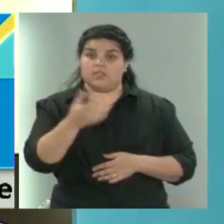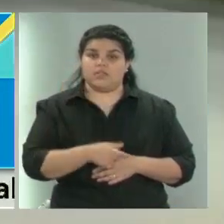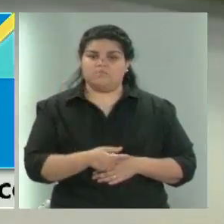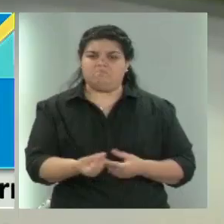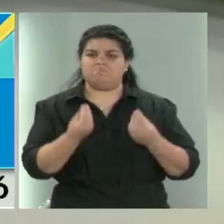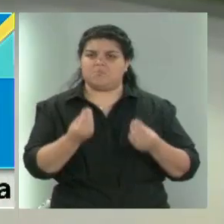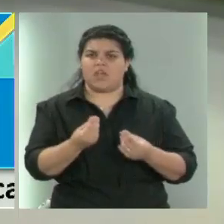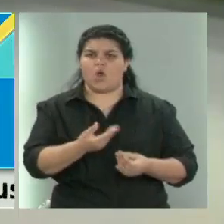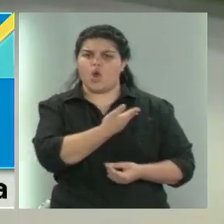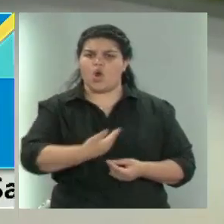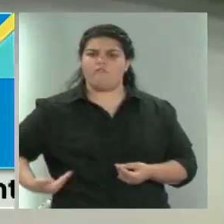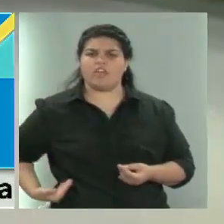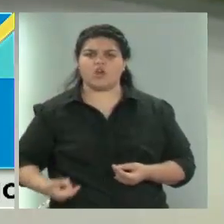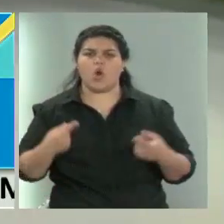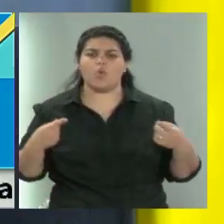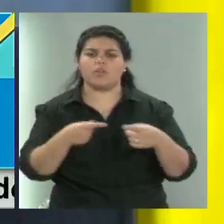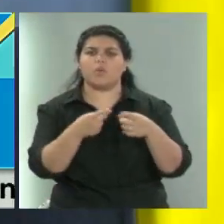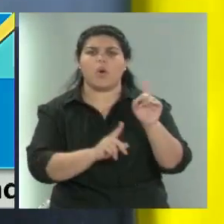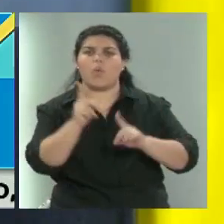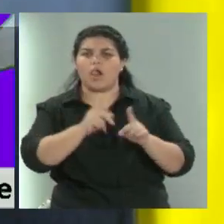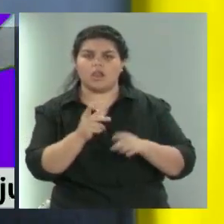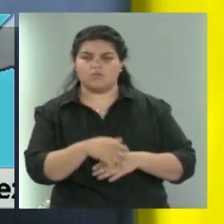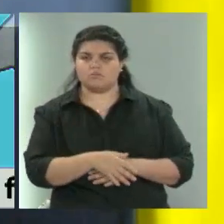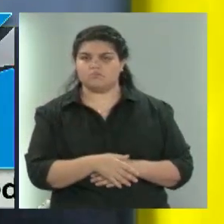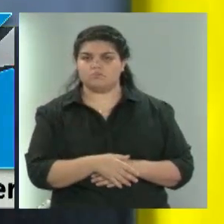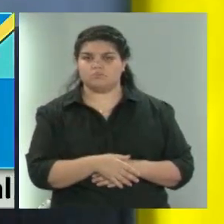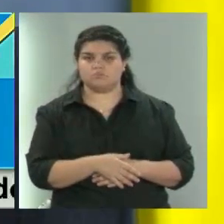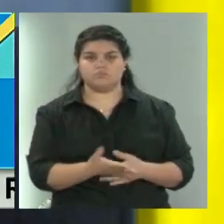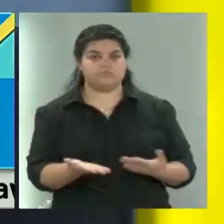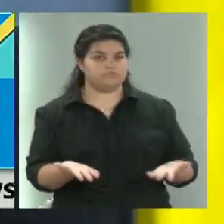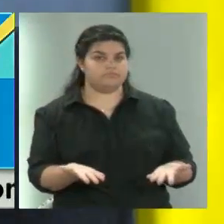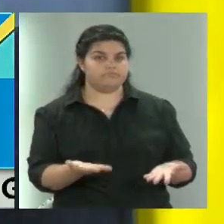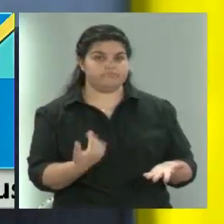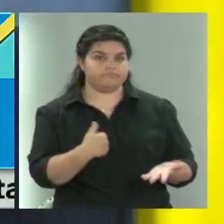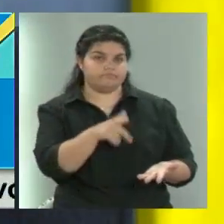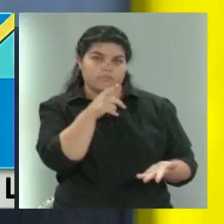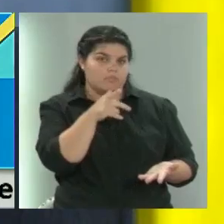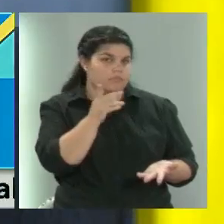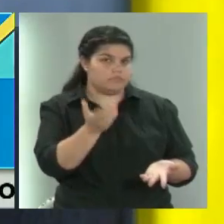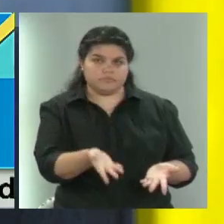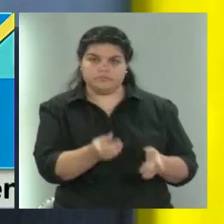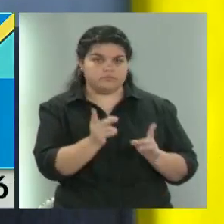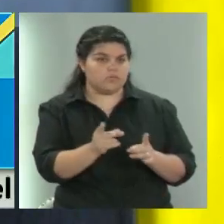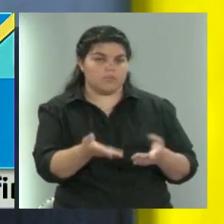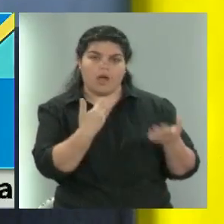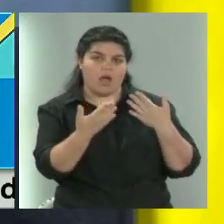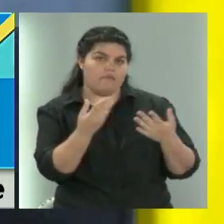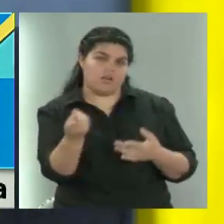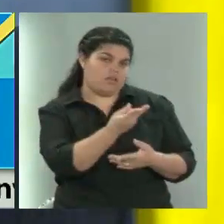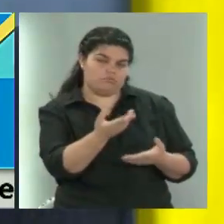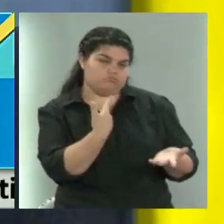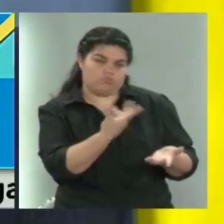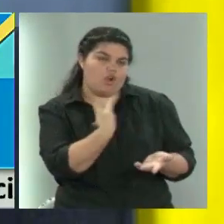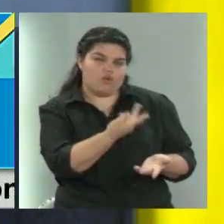anuncios? A mí me parece que me parece que incluso en la conversación con Alejandro estamos más o